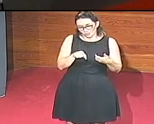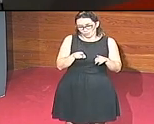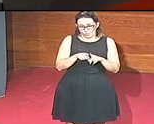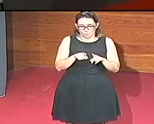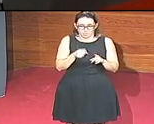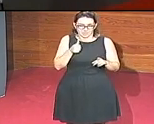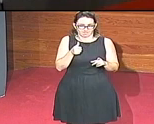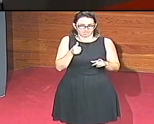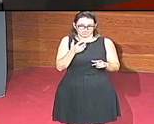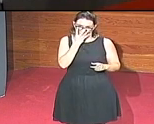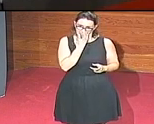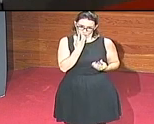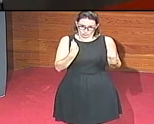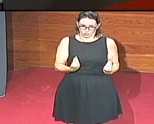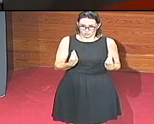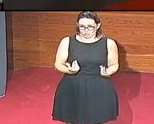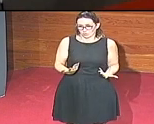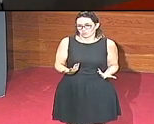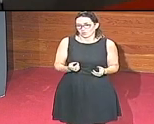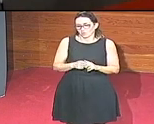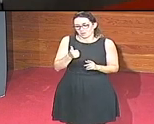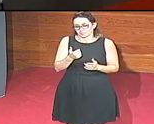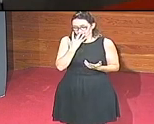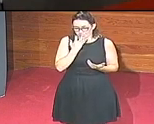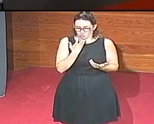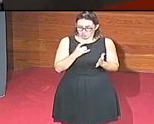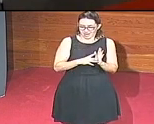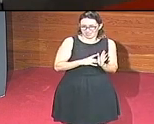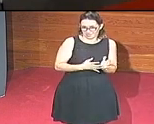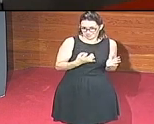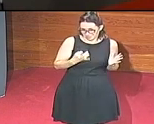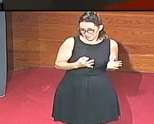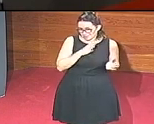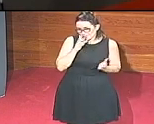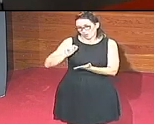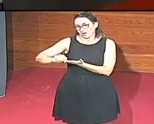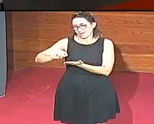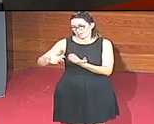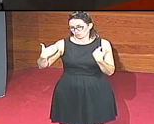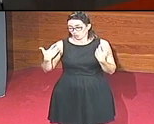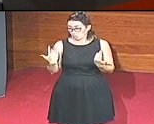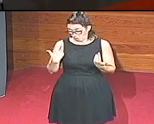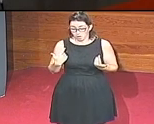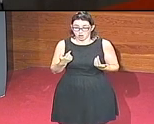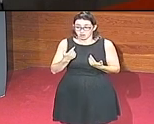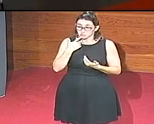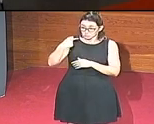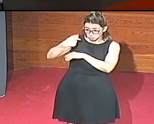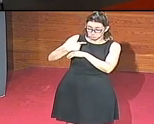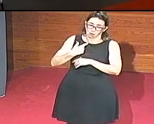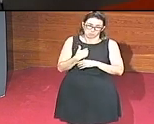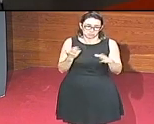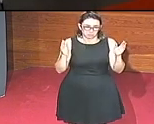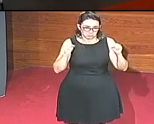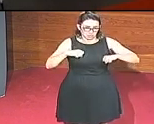rigor a no no es que tiene un texto no redactor y te aparece como es como más serio no pero bueno vale vale pues lo escribo yo y ya está lo